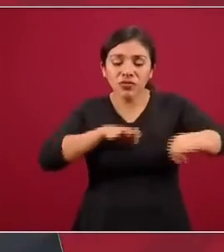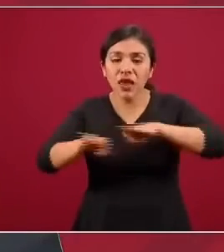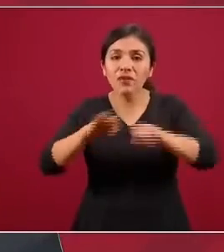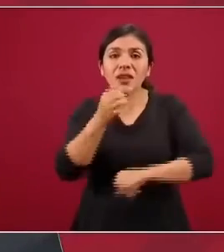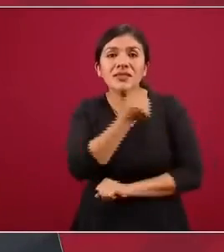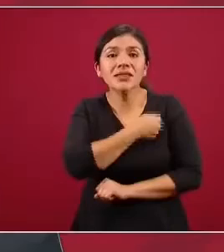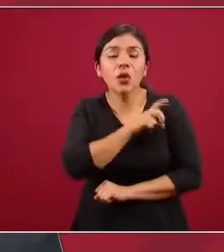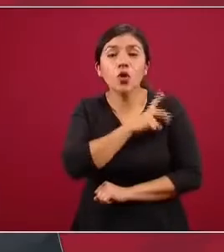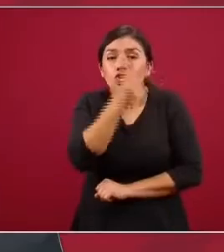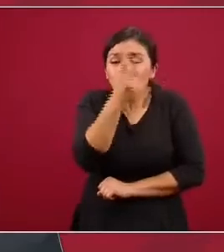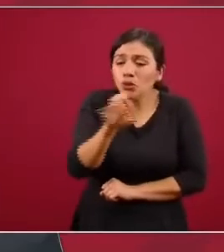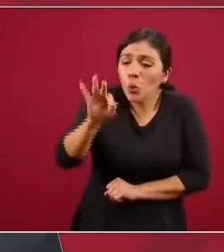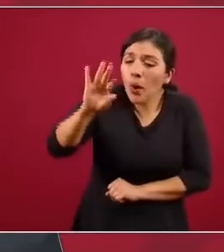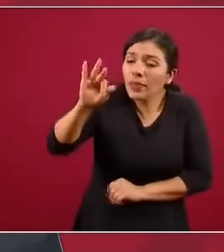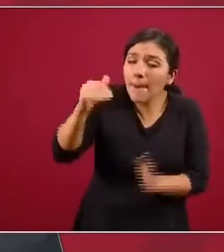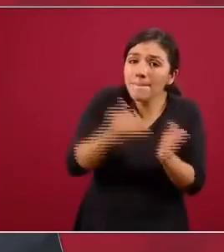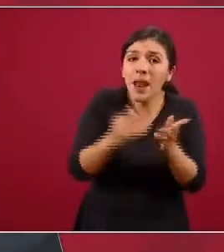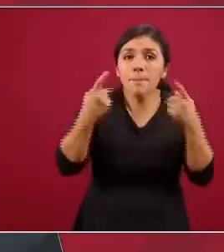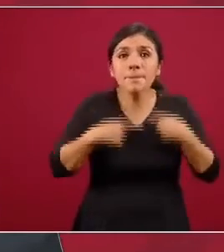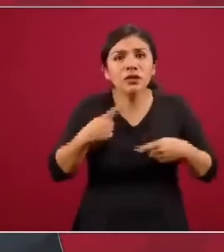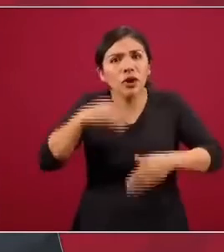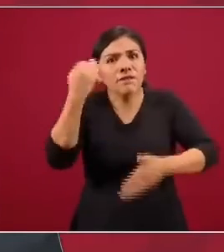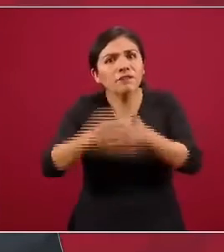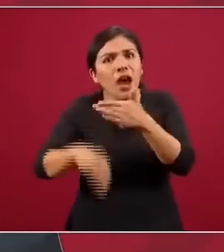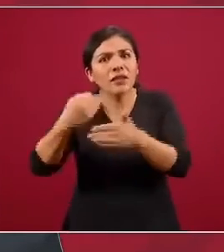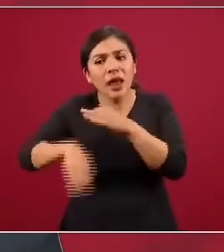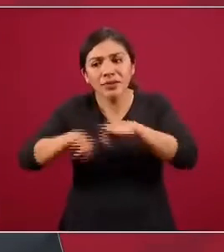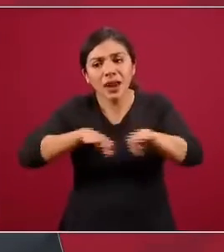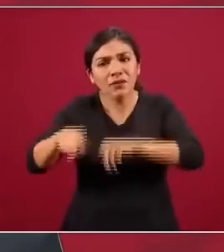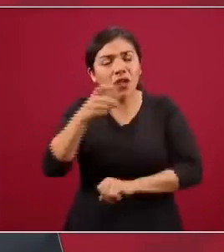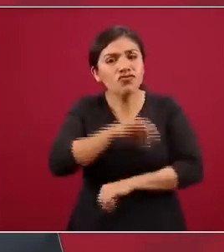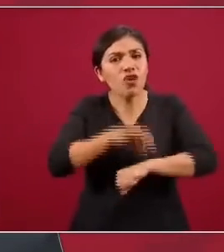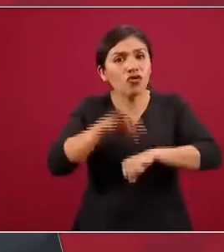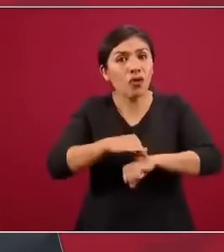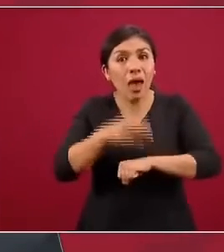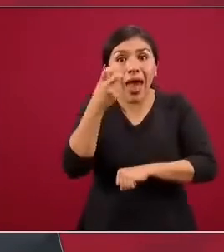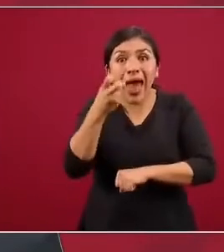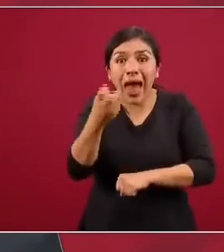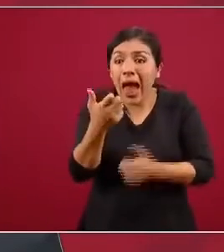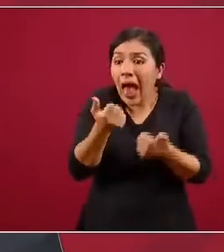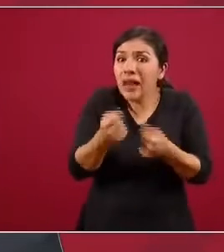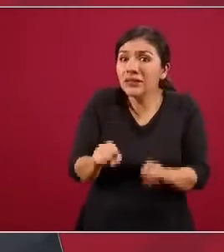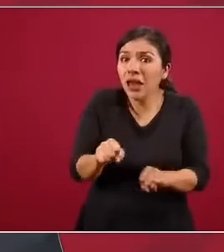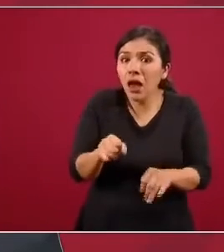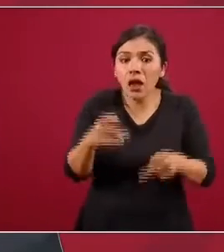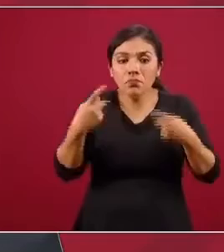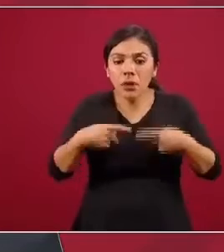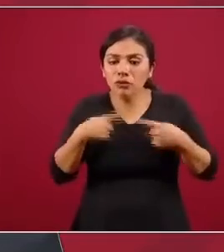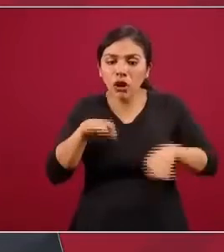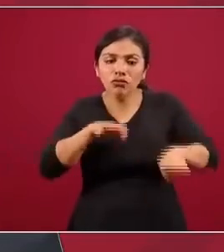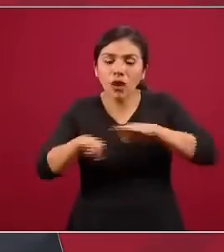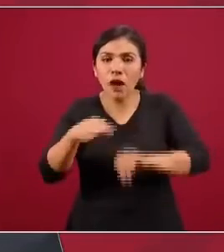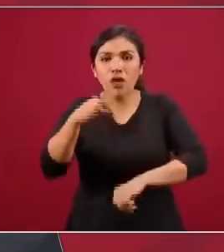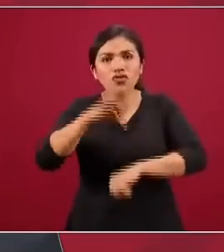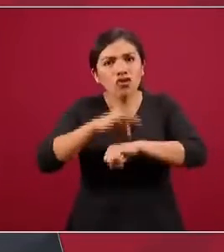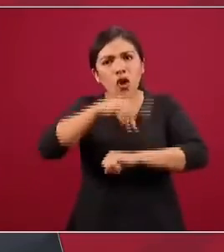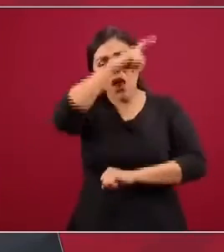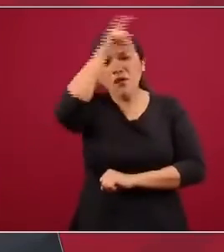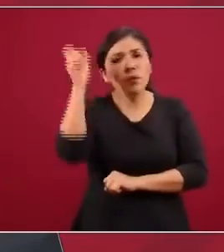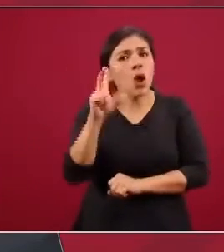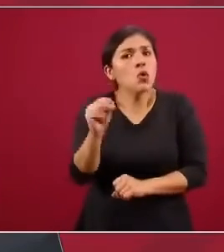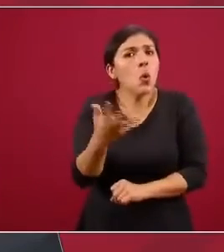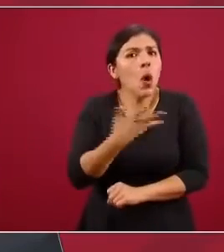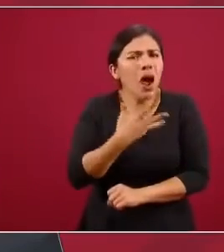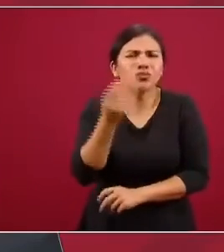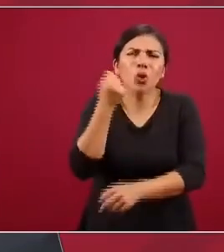salud, 240,000 personas profesionales de la salud. Esta es la carencia de personal médico que se ha